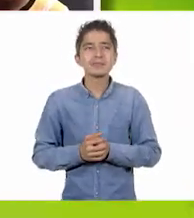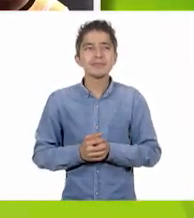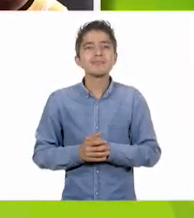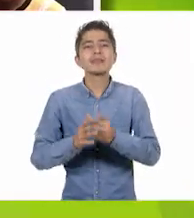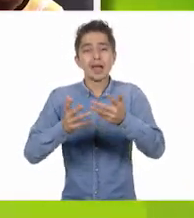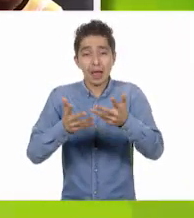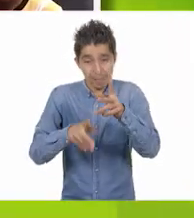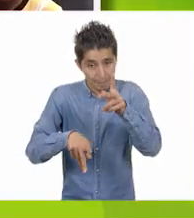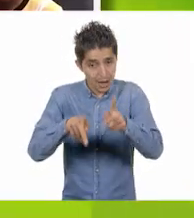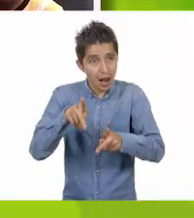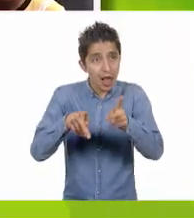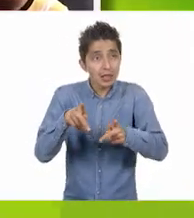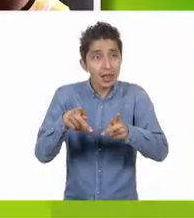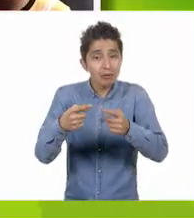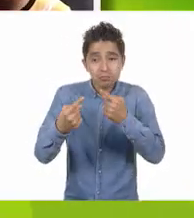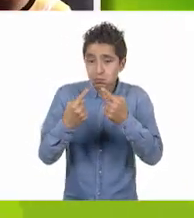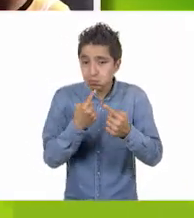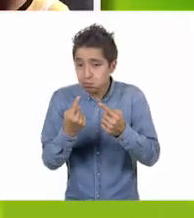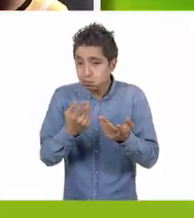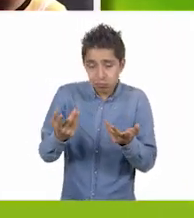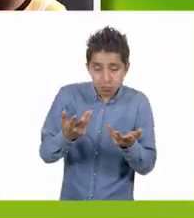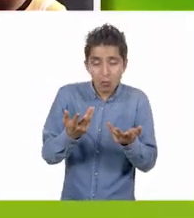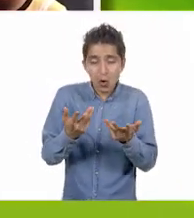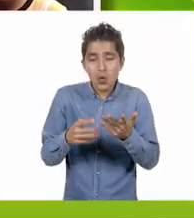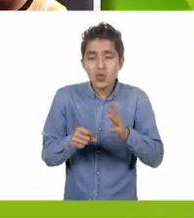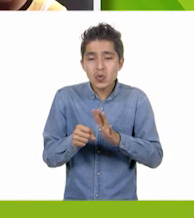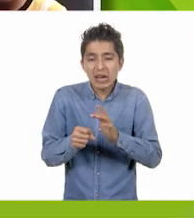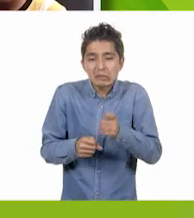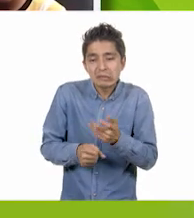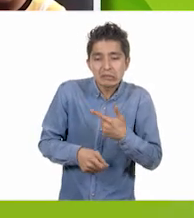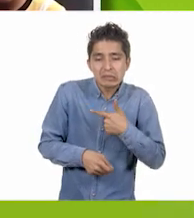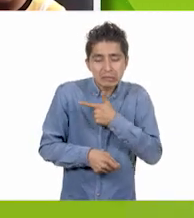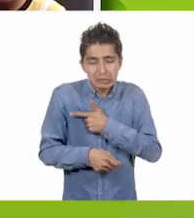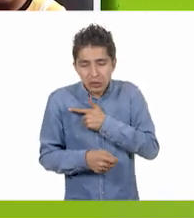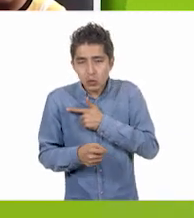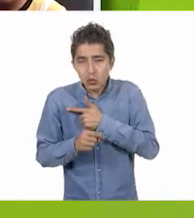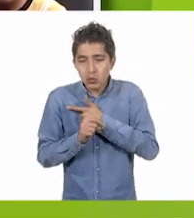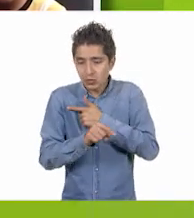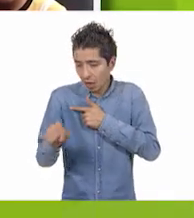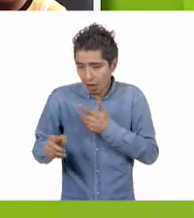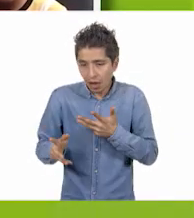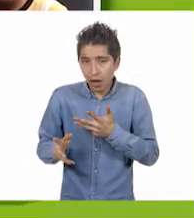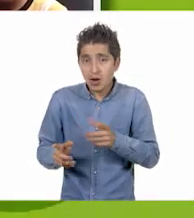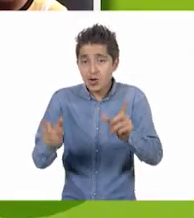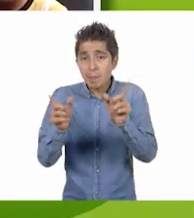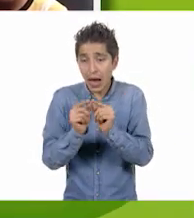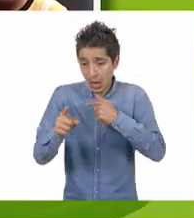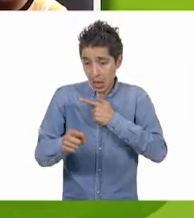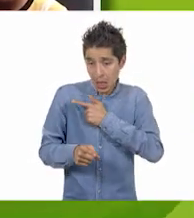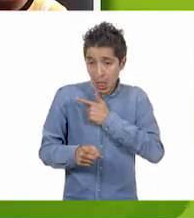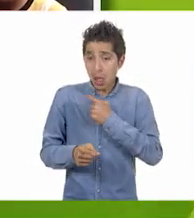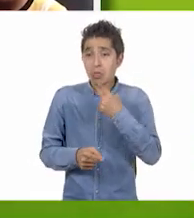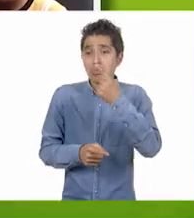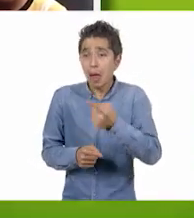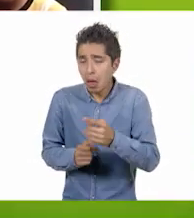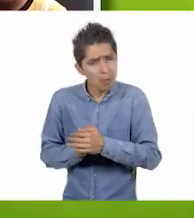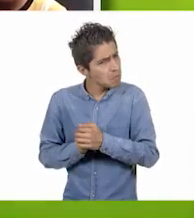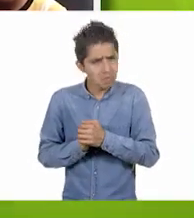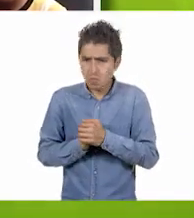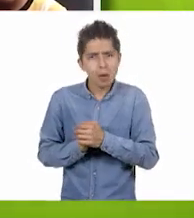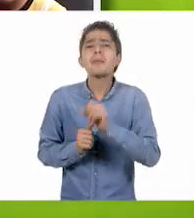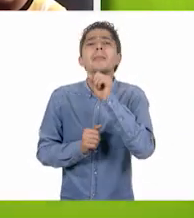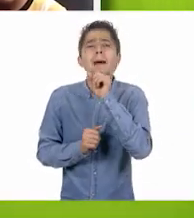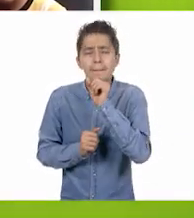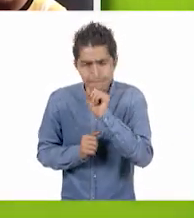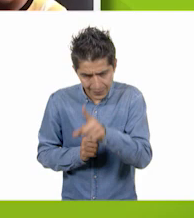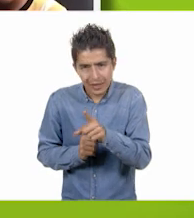Vamos a platicar acerca de lo que nos gusta. Pero no solo vamos a decir lo que nos gusta, también vamos a